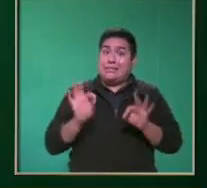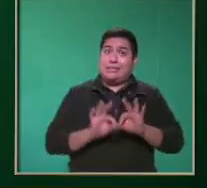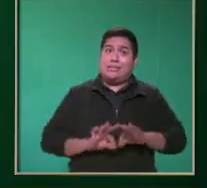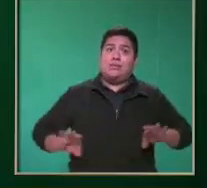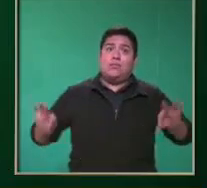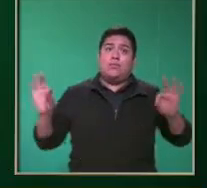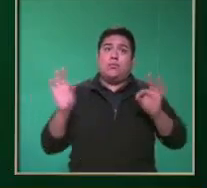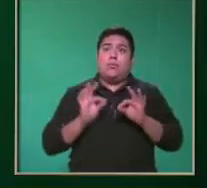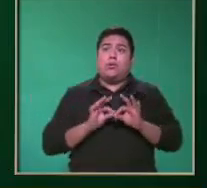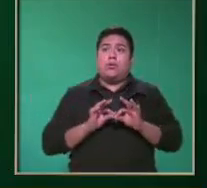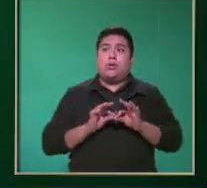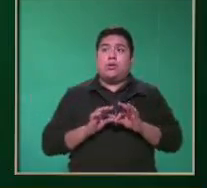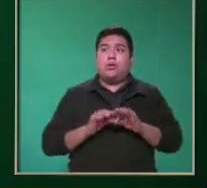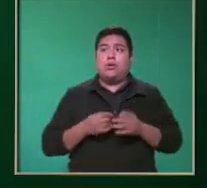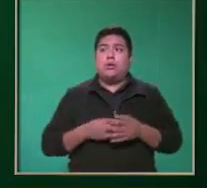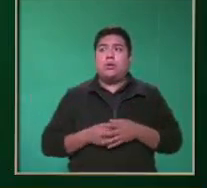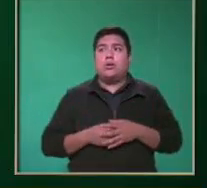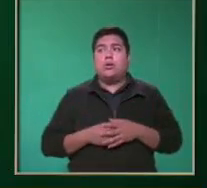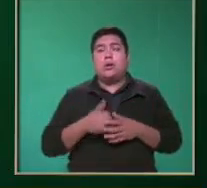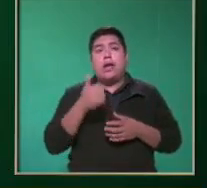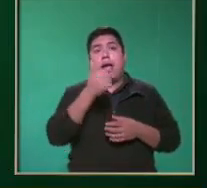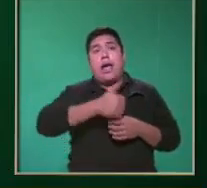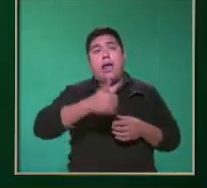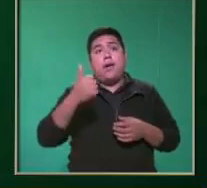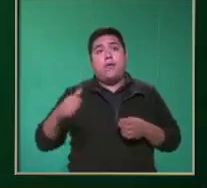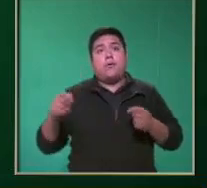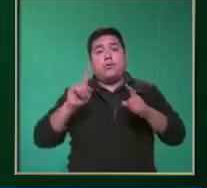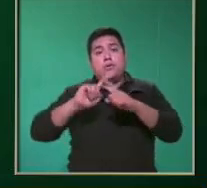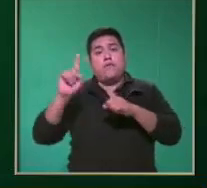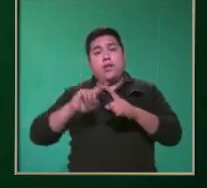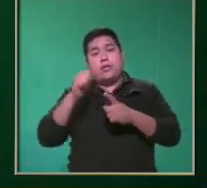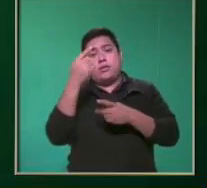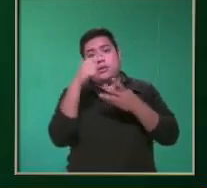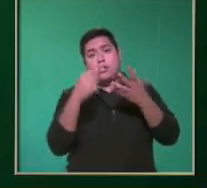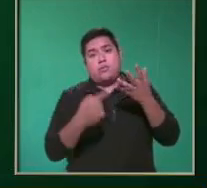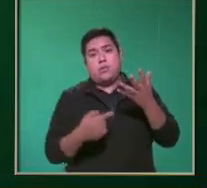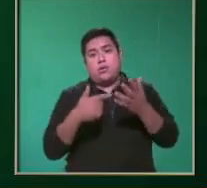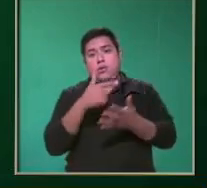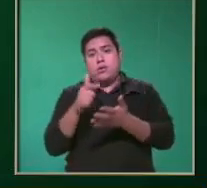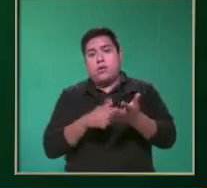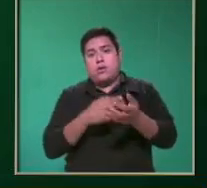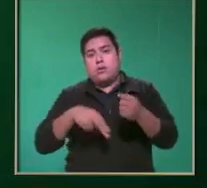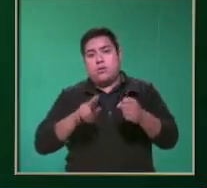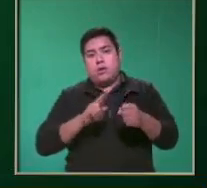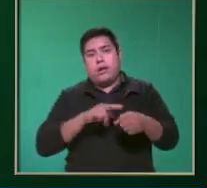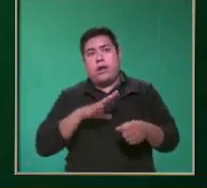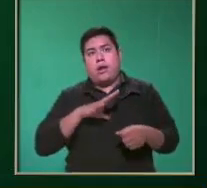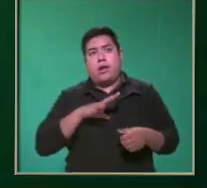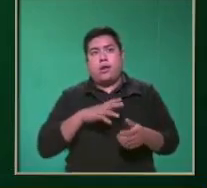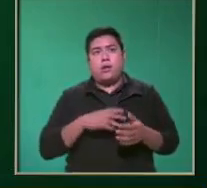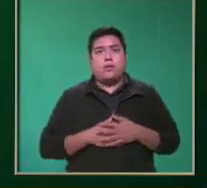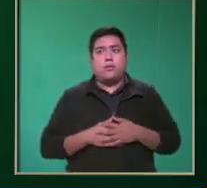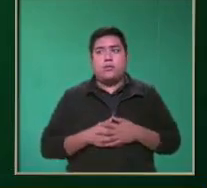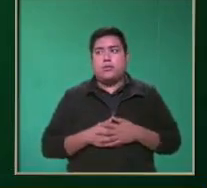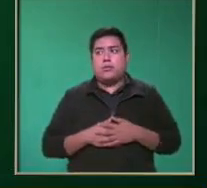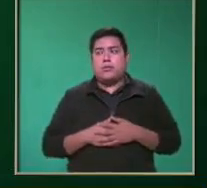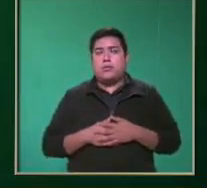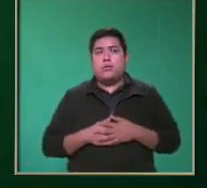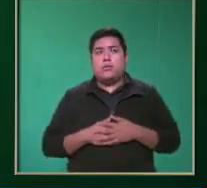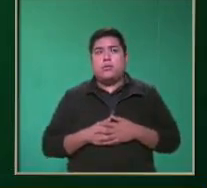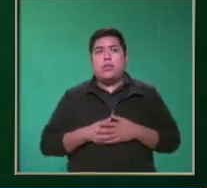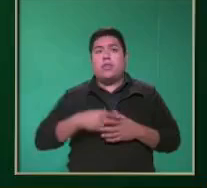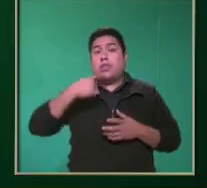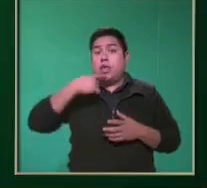tiene reconocer cada uno de los elementos que forman parte de la región? No olvides que hemos estado